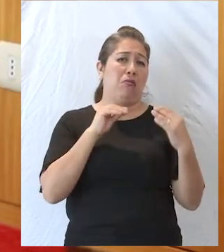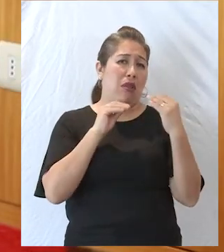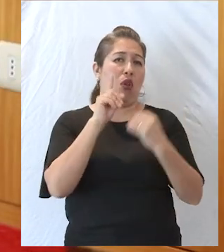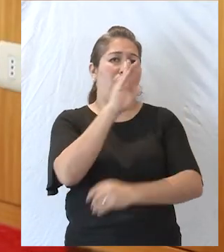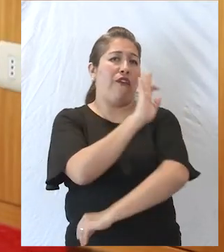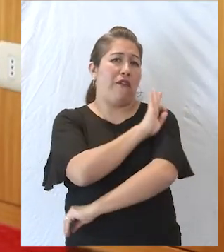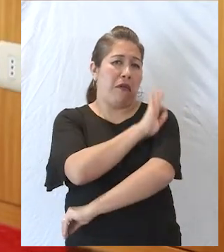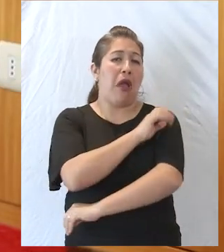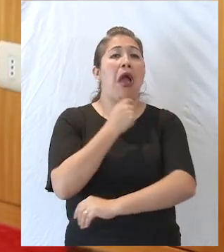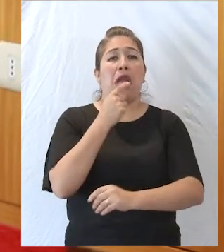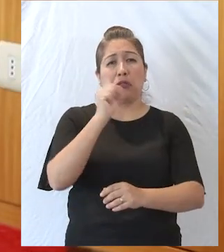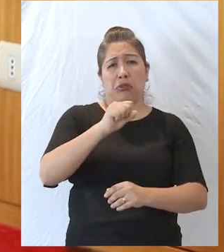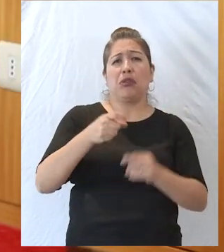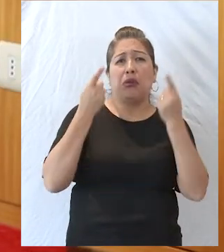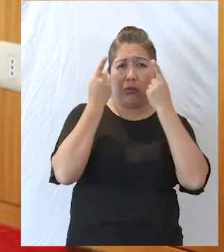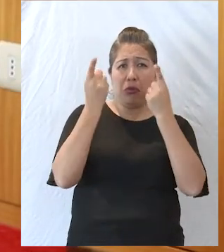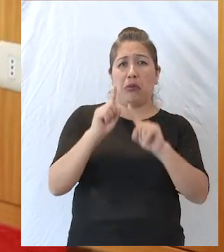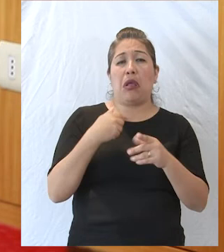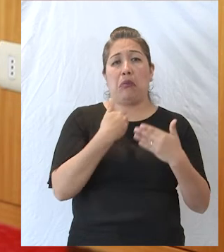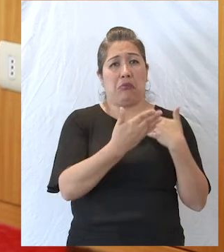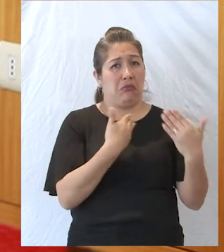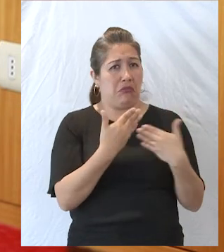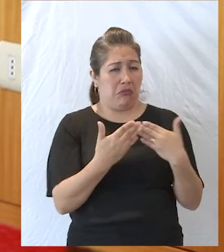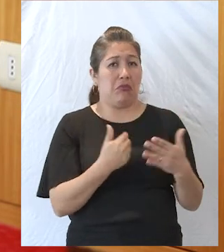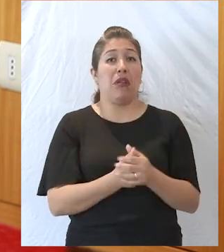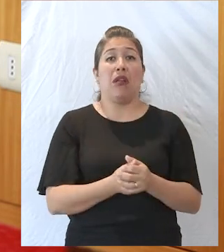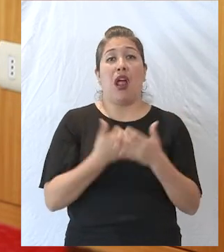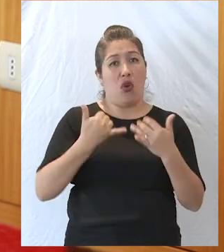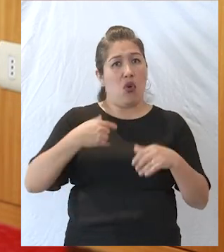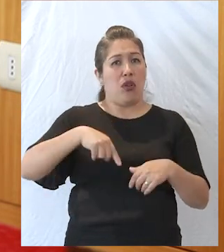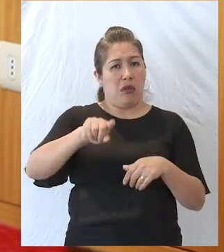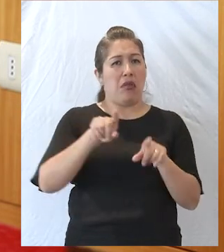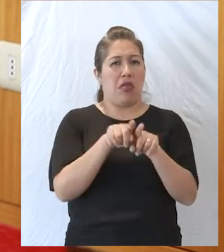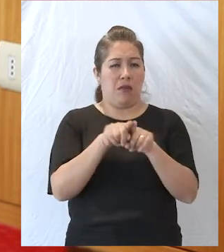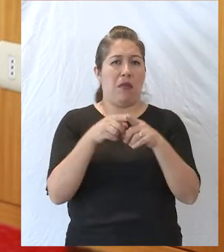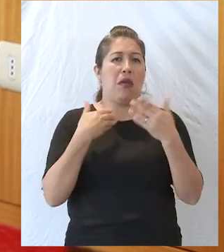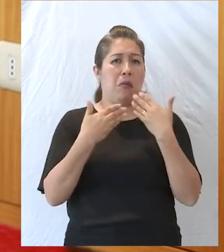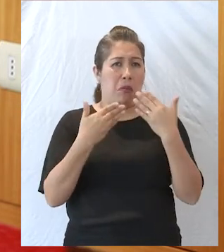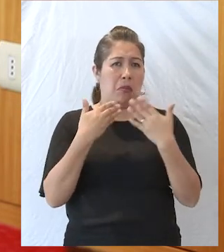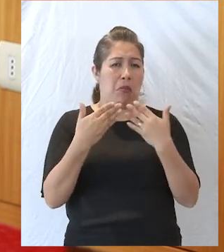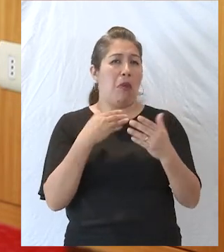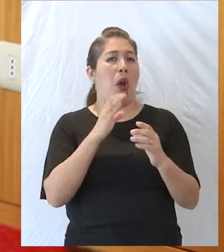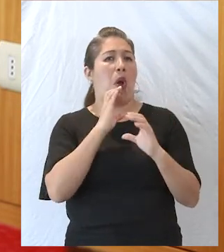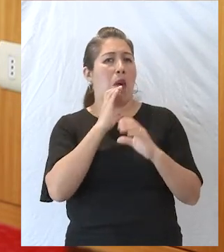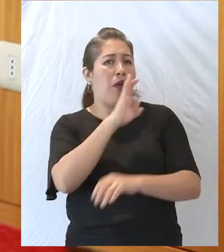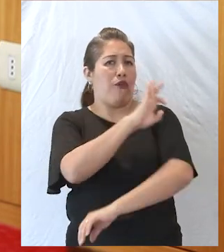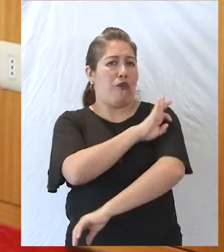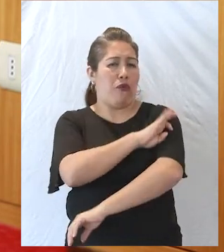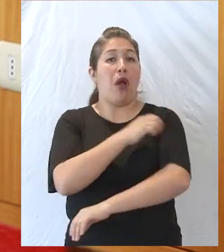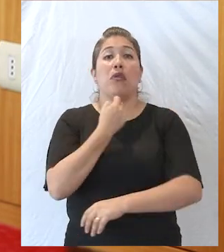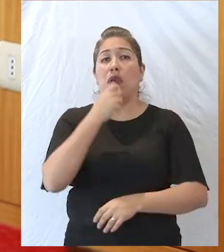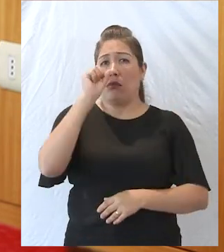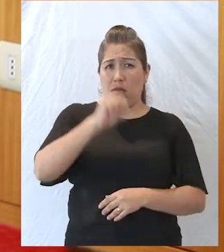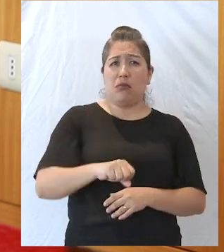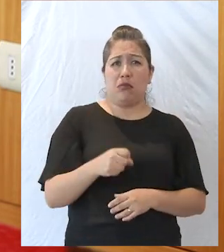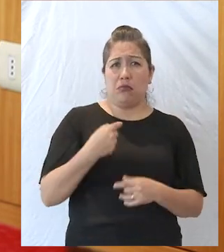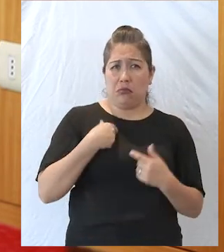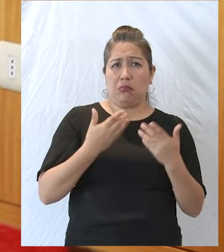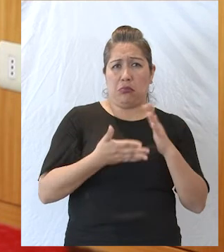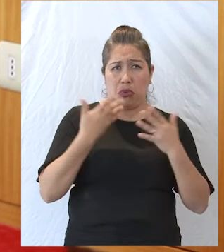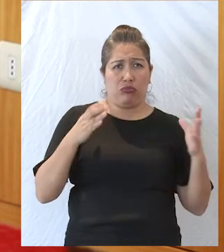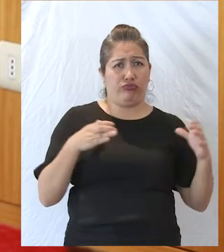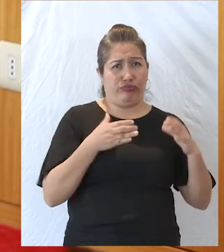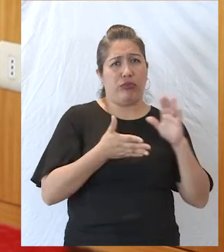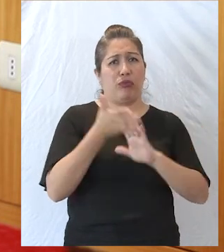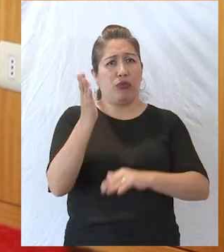estuvo de acuerdo. El año pasado conversamos con la fiscal, no recuerdo su nombre en estos momentos, pero le conversamos, me dijo que estaba dispuesta a